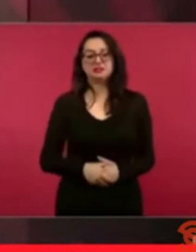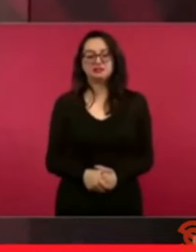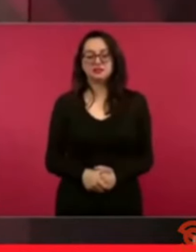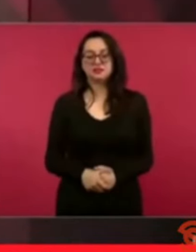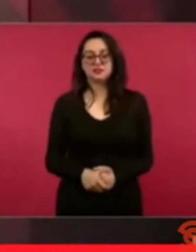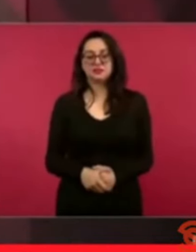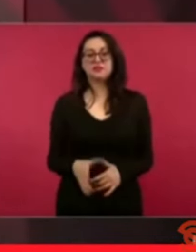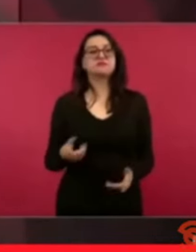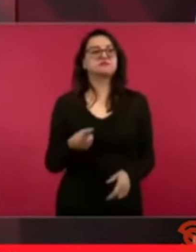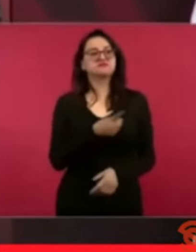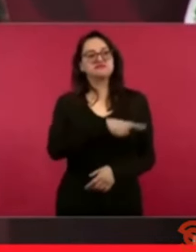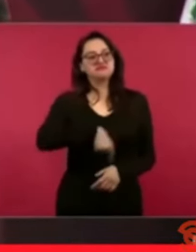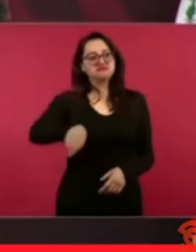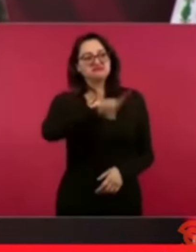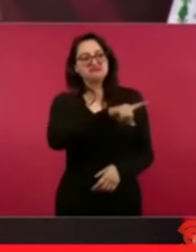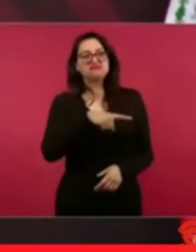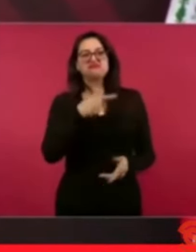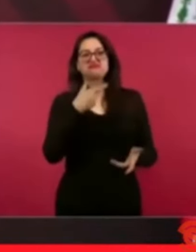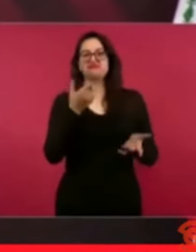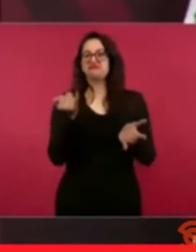¿sí?, no pagaban impuestos